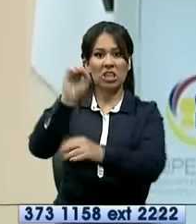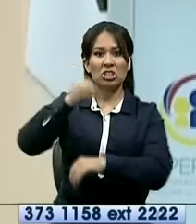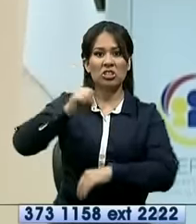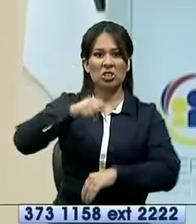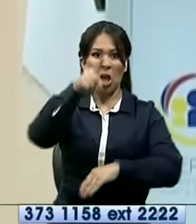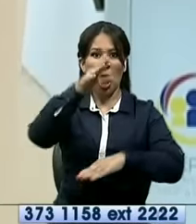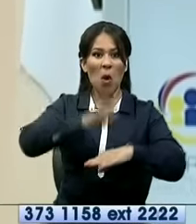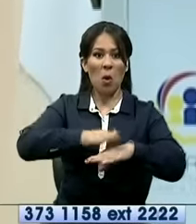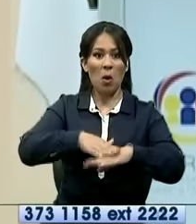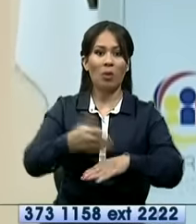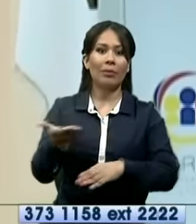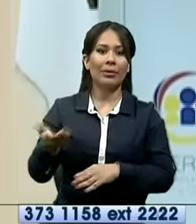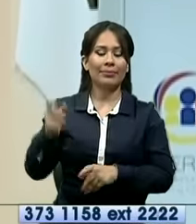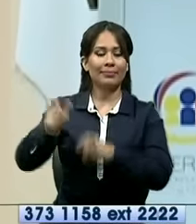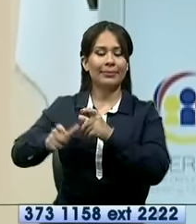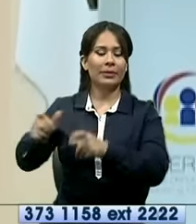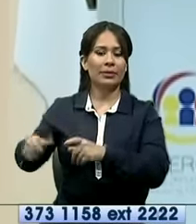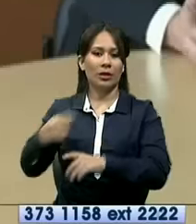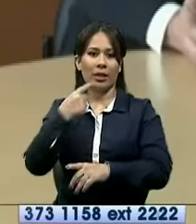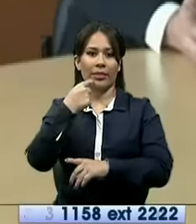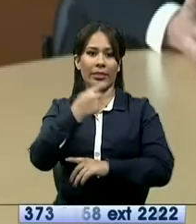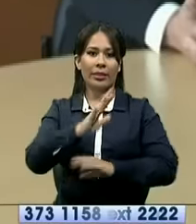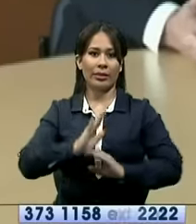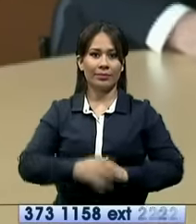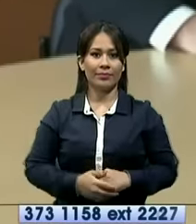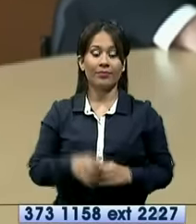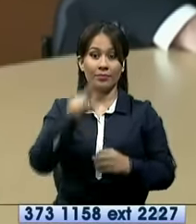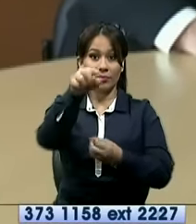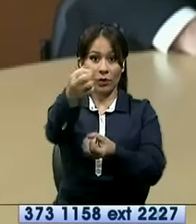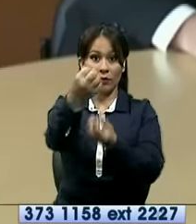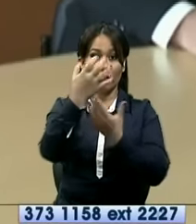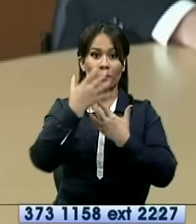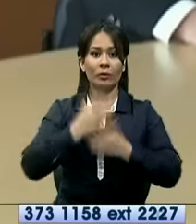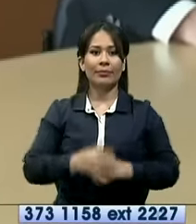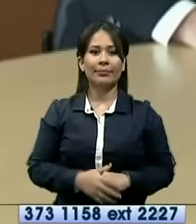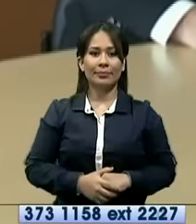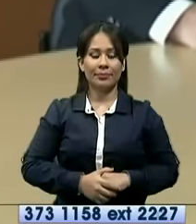la responsabilidad principal en este caso. Informó Javier Gallo.